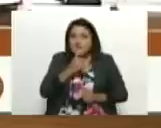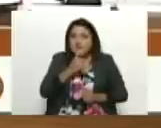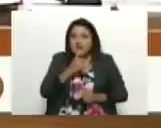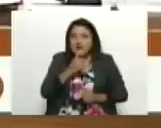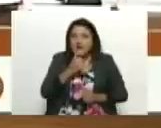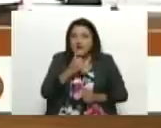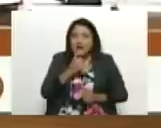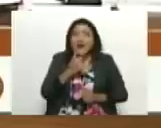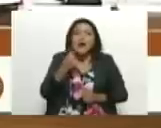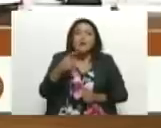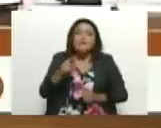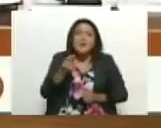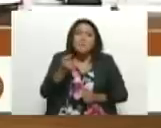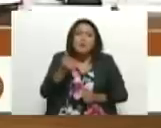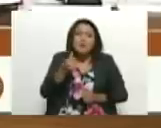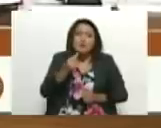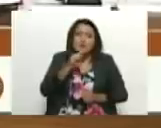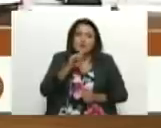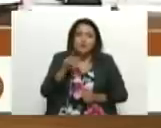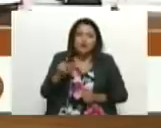poder ir